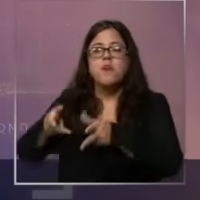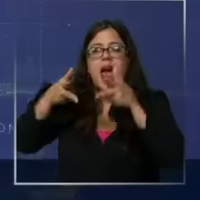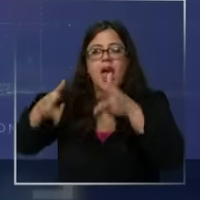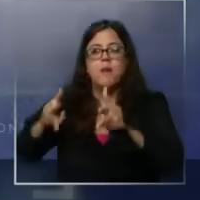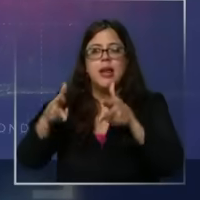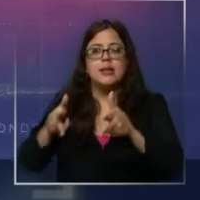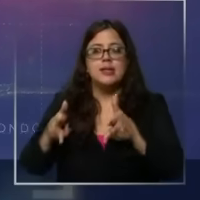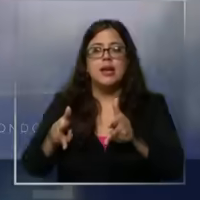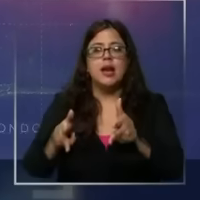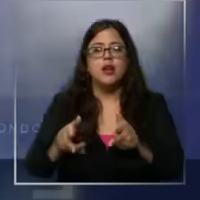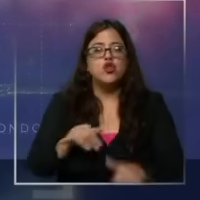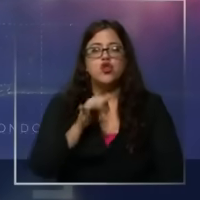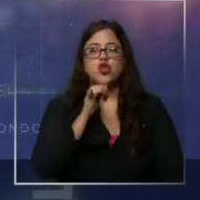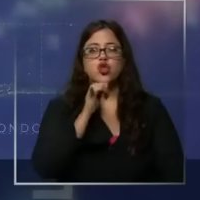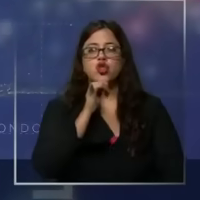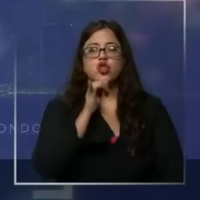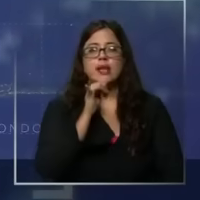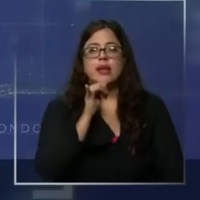atemorizar. No sé